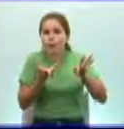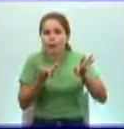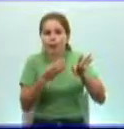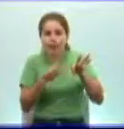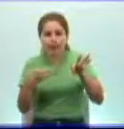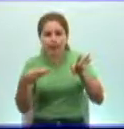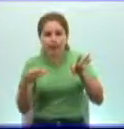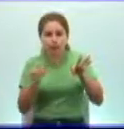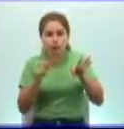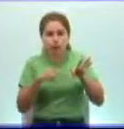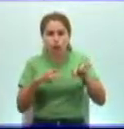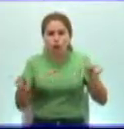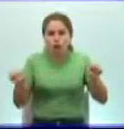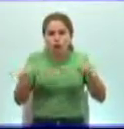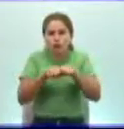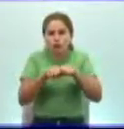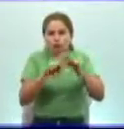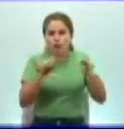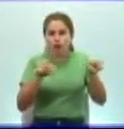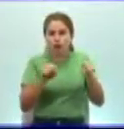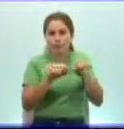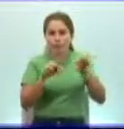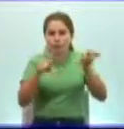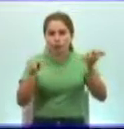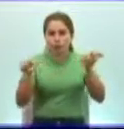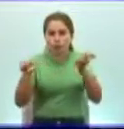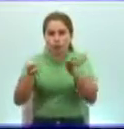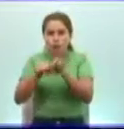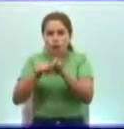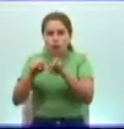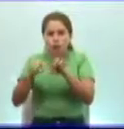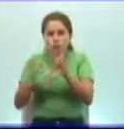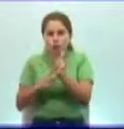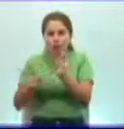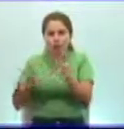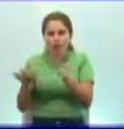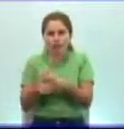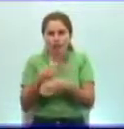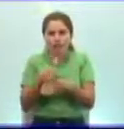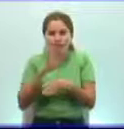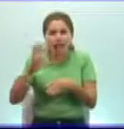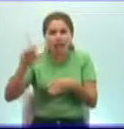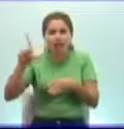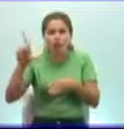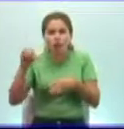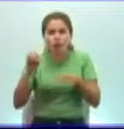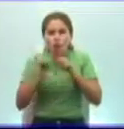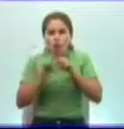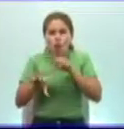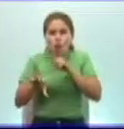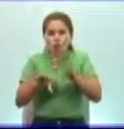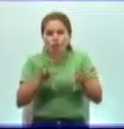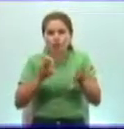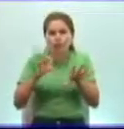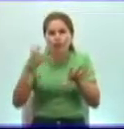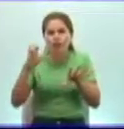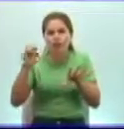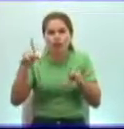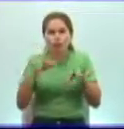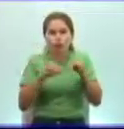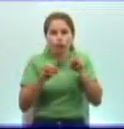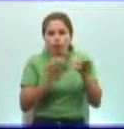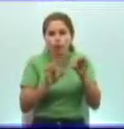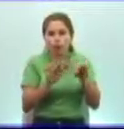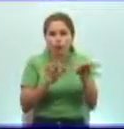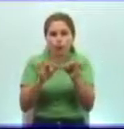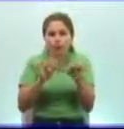Al conectar una batería a un circuito eléctrico, la diferencia de potencial entre los electrodos libera electrones que se mueven desde el punto de menor